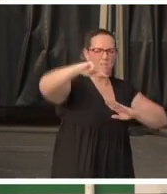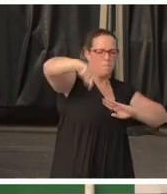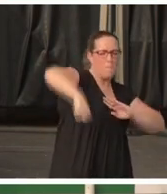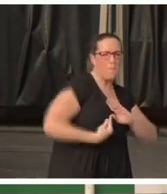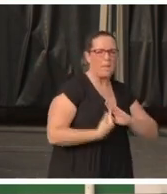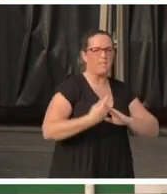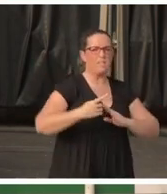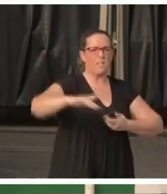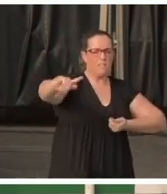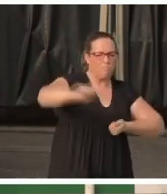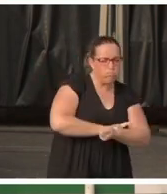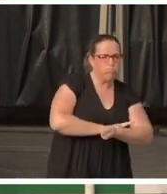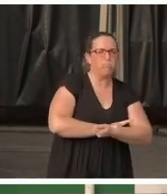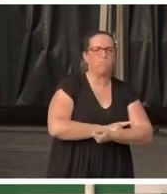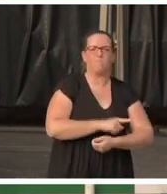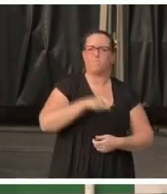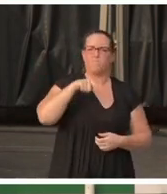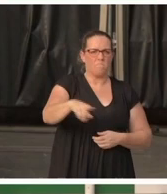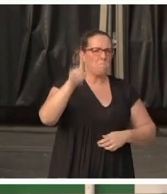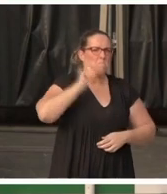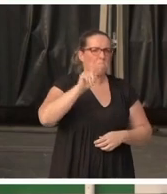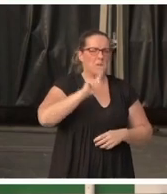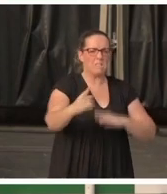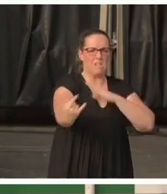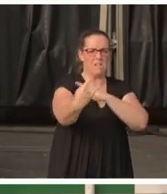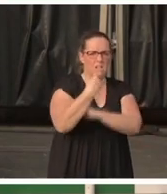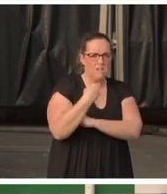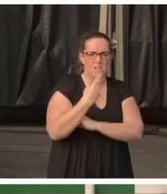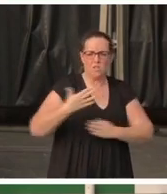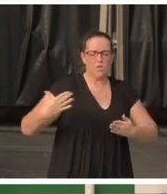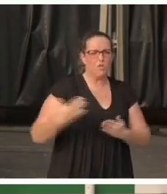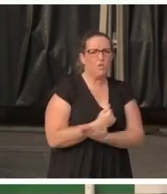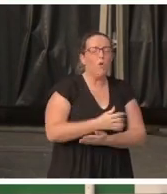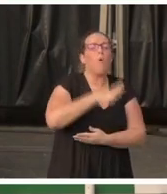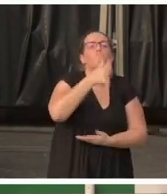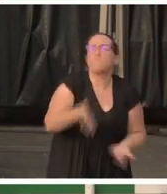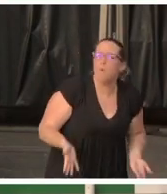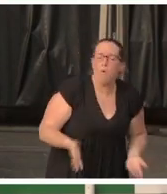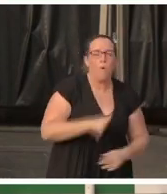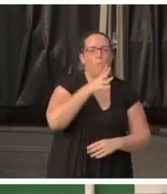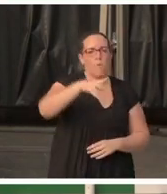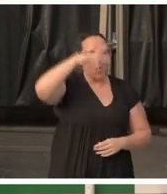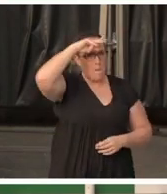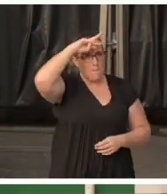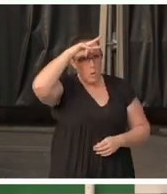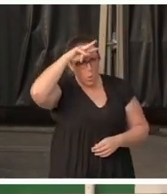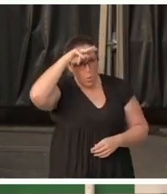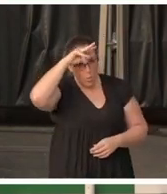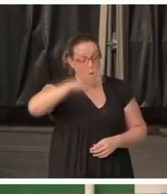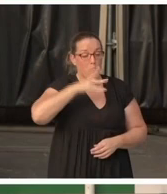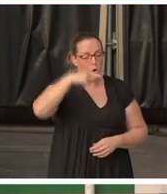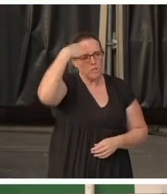ataques absolutamente indecentes, mentiras, porque les preocupa que podemos presentar